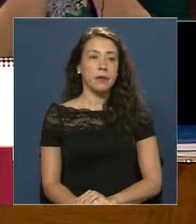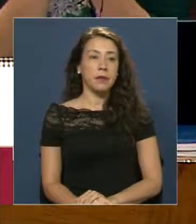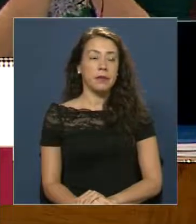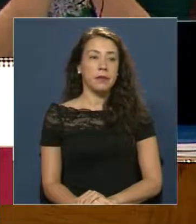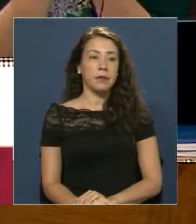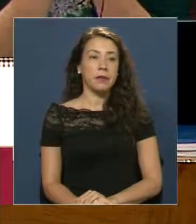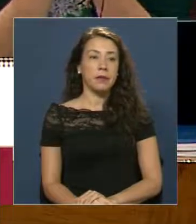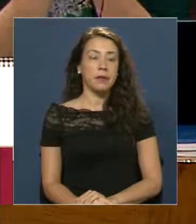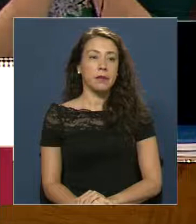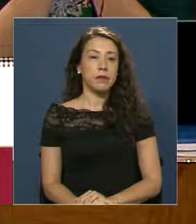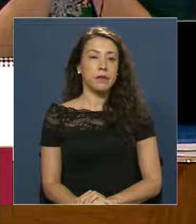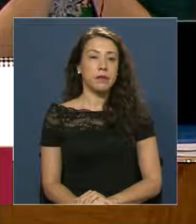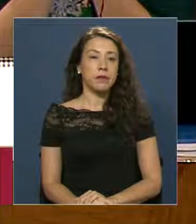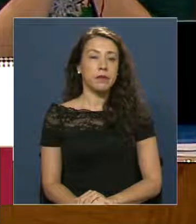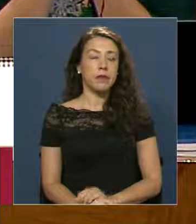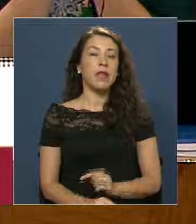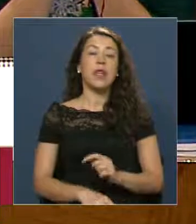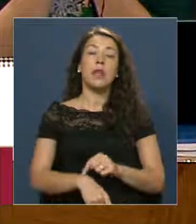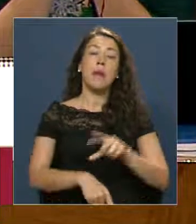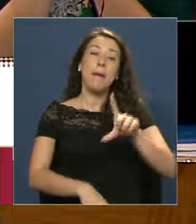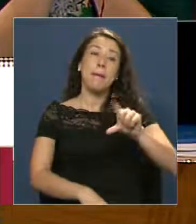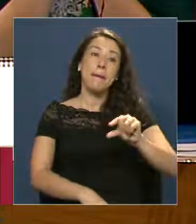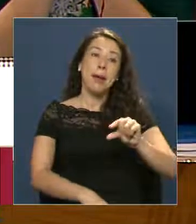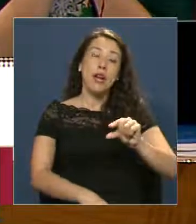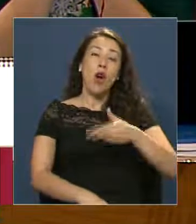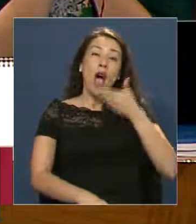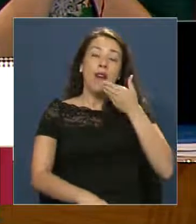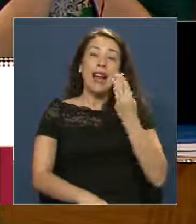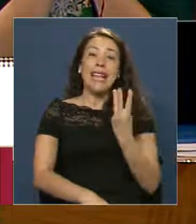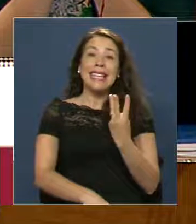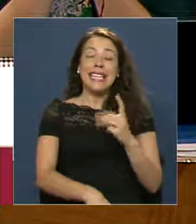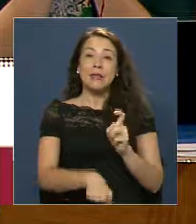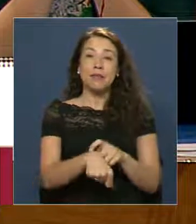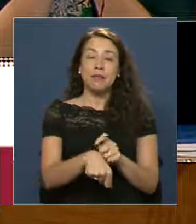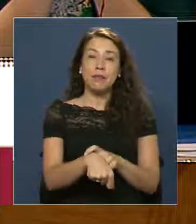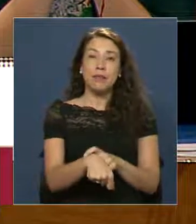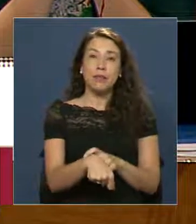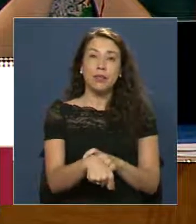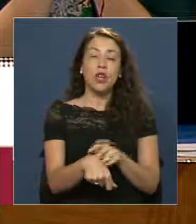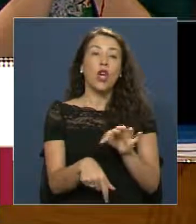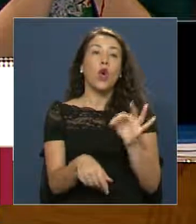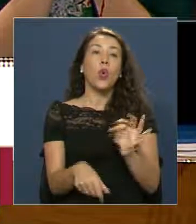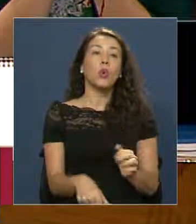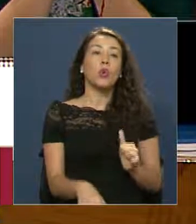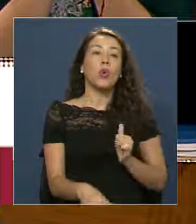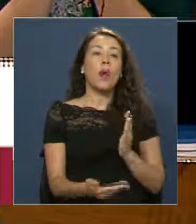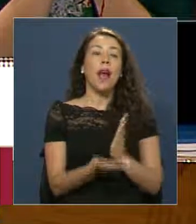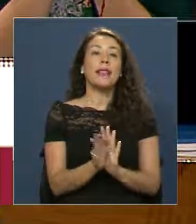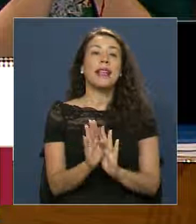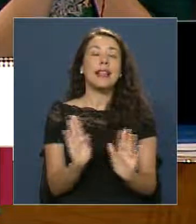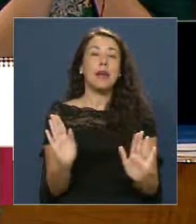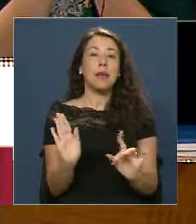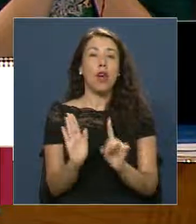perdón, y esto reduciendo las intervenciones a 3 minutos. Con eso calza hasta el término del orden del día.